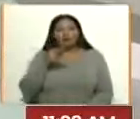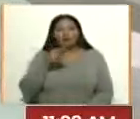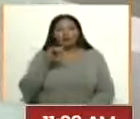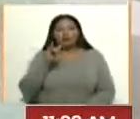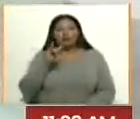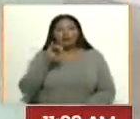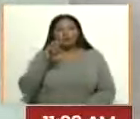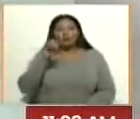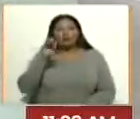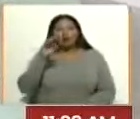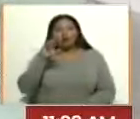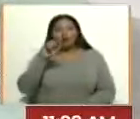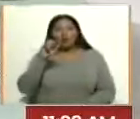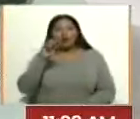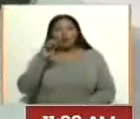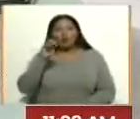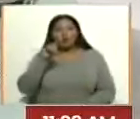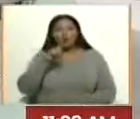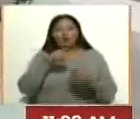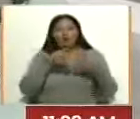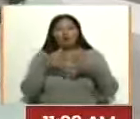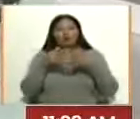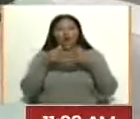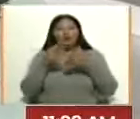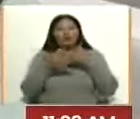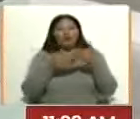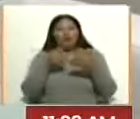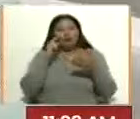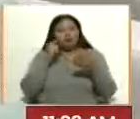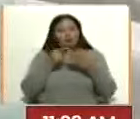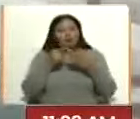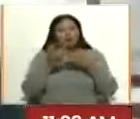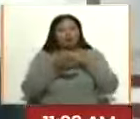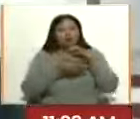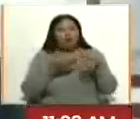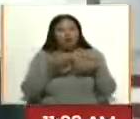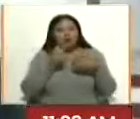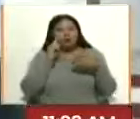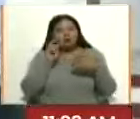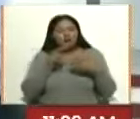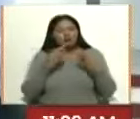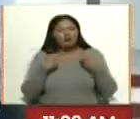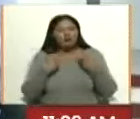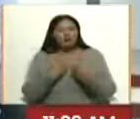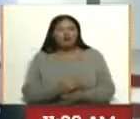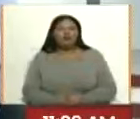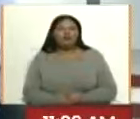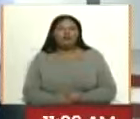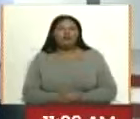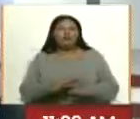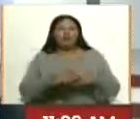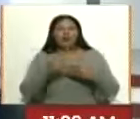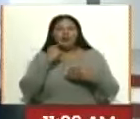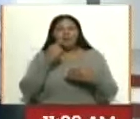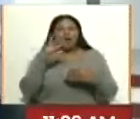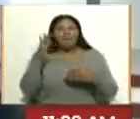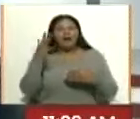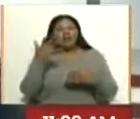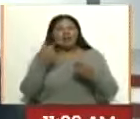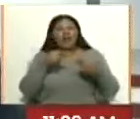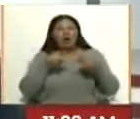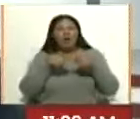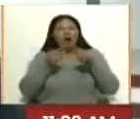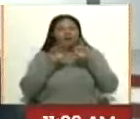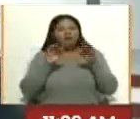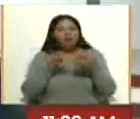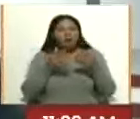tiene gran importancia para la economía estadounidense, que por cierto está en una crisis, esto hay que decirlo, porque pareciera que hoy los Estados